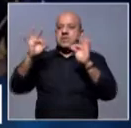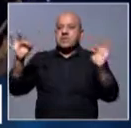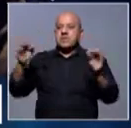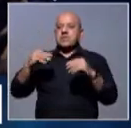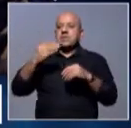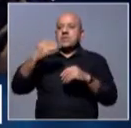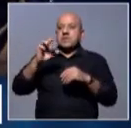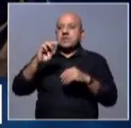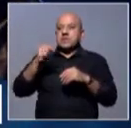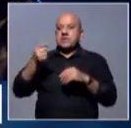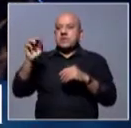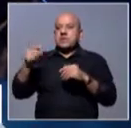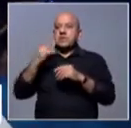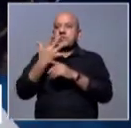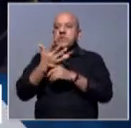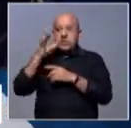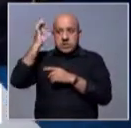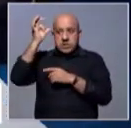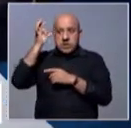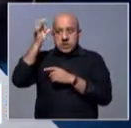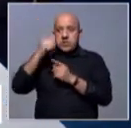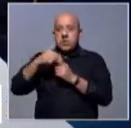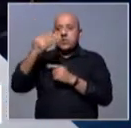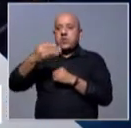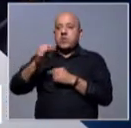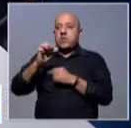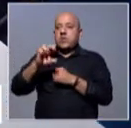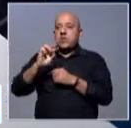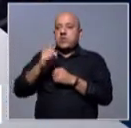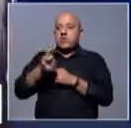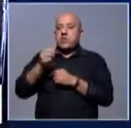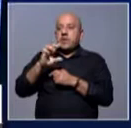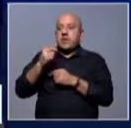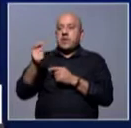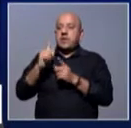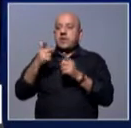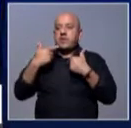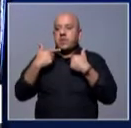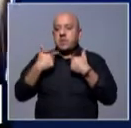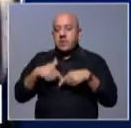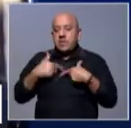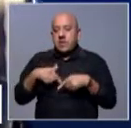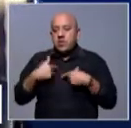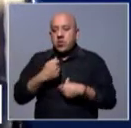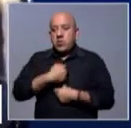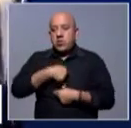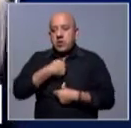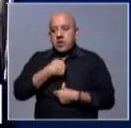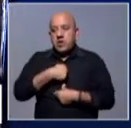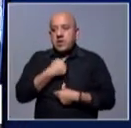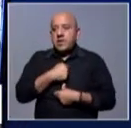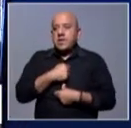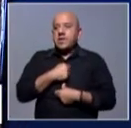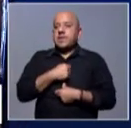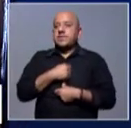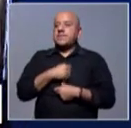más la banca de astori son cinco bancos seleccionados vergara fue en el último tramo el ministro de mujica fue